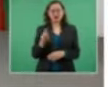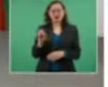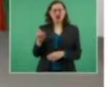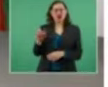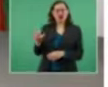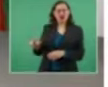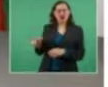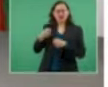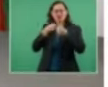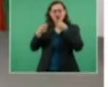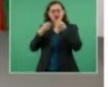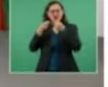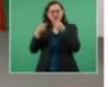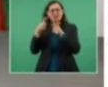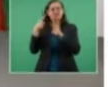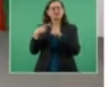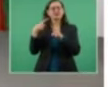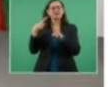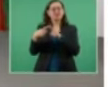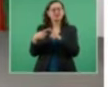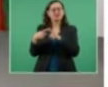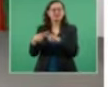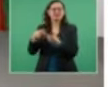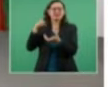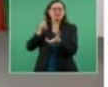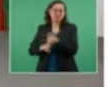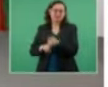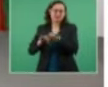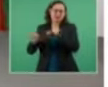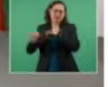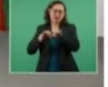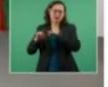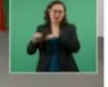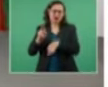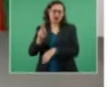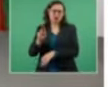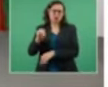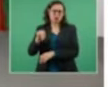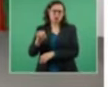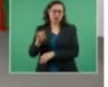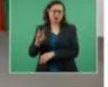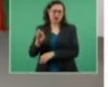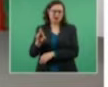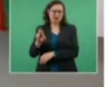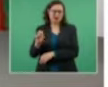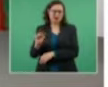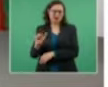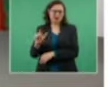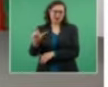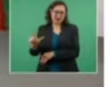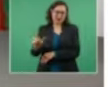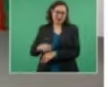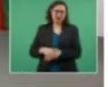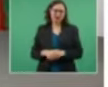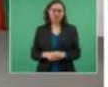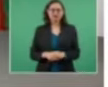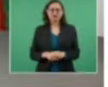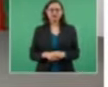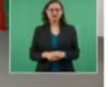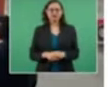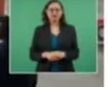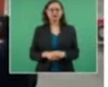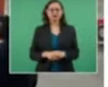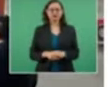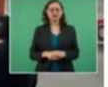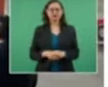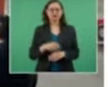porque deshonra, porque reduce a los oponentes, a los críticos, a través del linchamiento. Y esto es todo menos